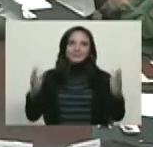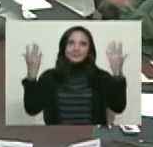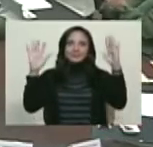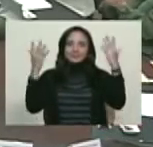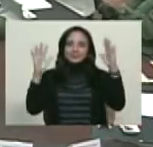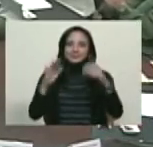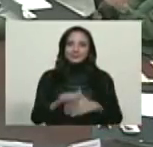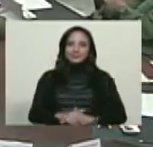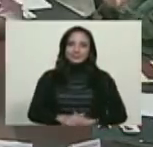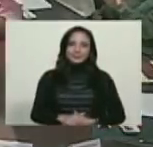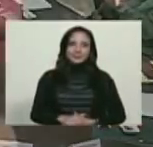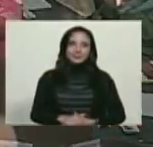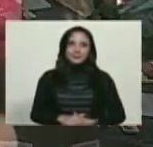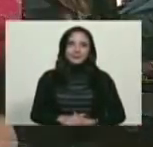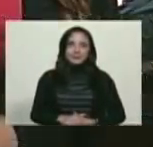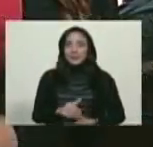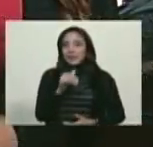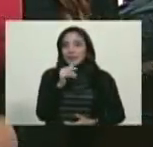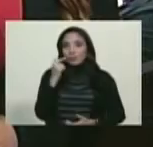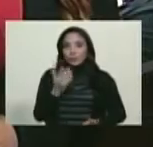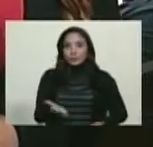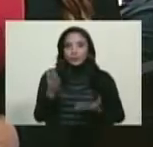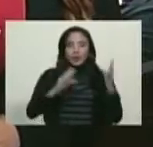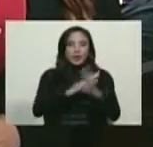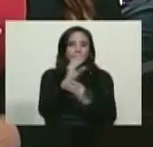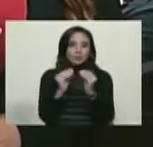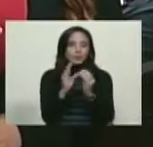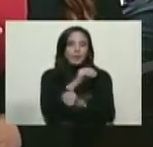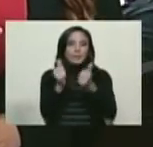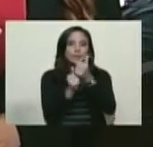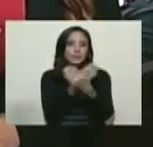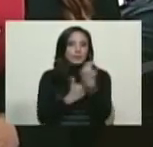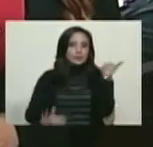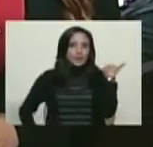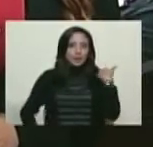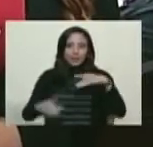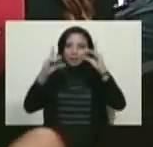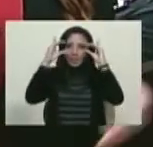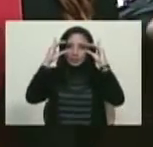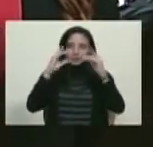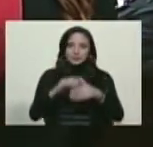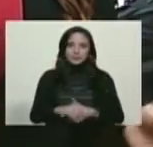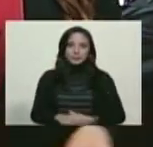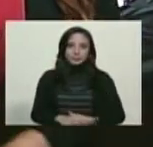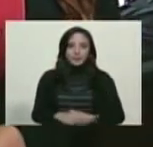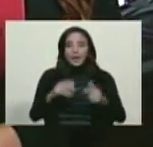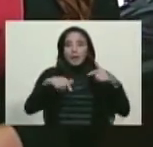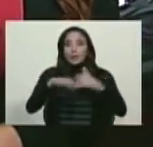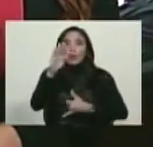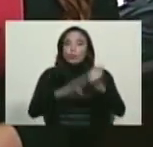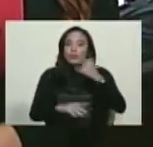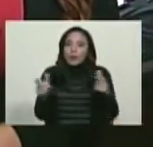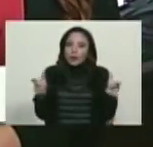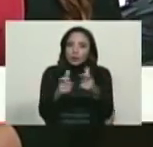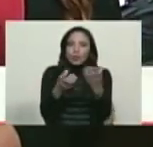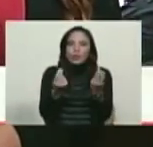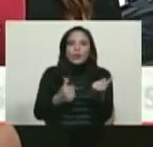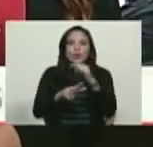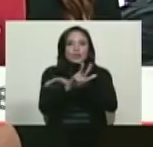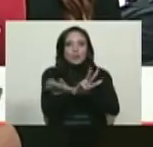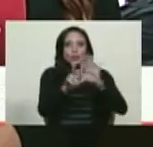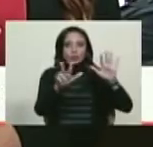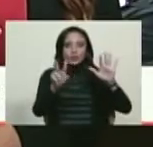Bien, ha sido las declaraciones y conclusiones de la vicepresidenta ejecutiva de la República, Delcy Rodríguez, en este último Consejo de